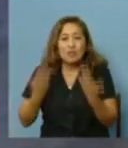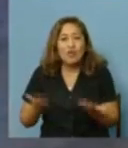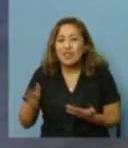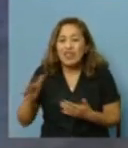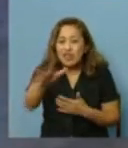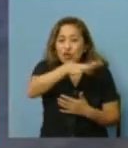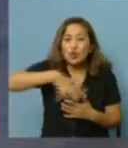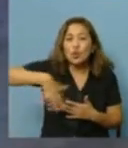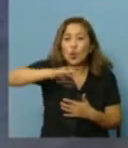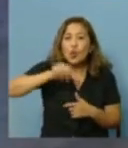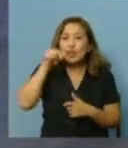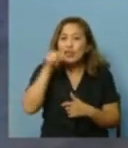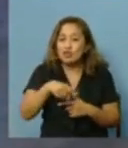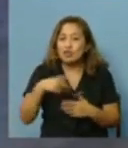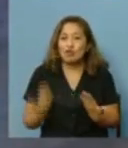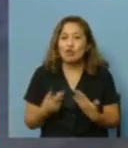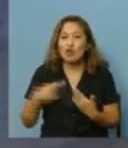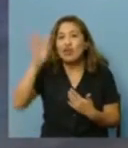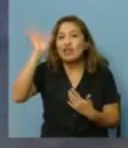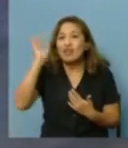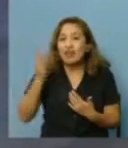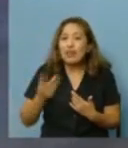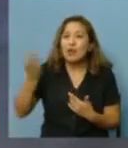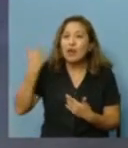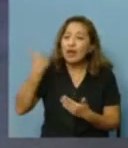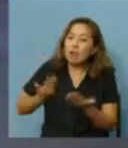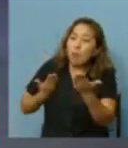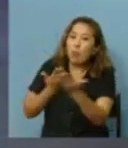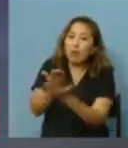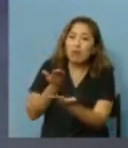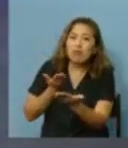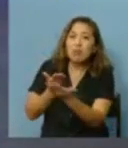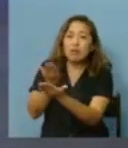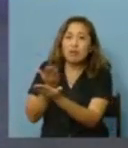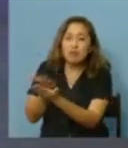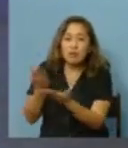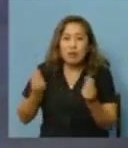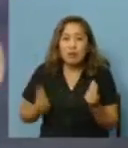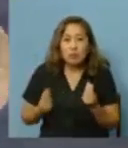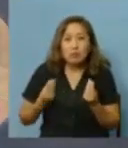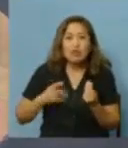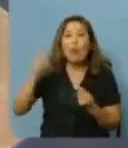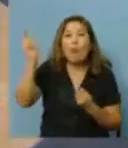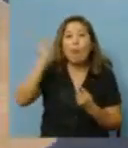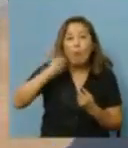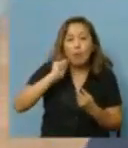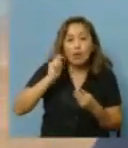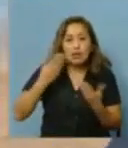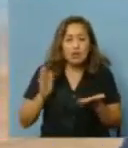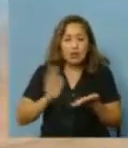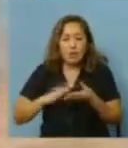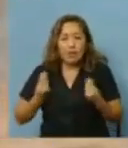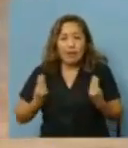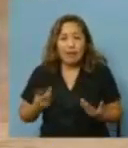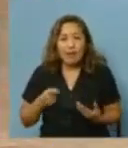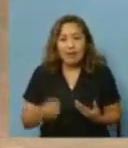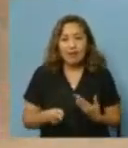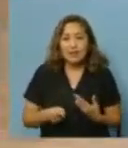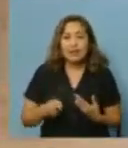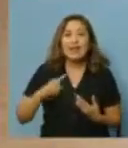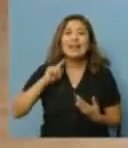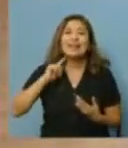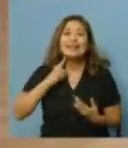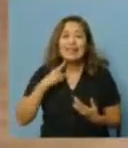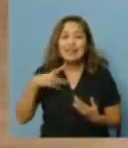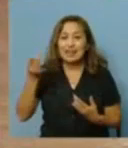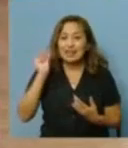todo un sector porque entendemos que esto veníamos que venimos pidiendo de hace muchos meses y sobre todo el 13